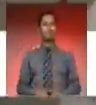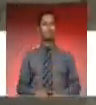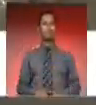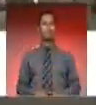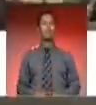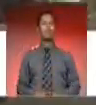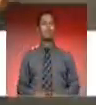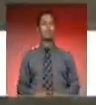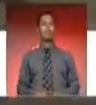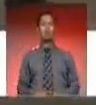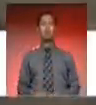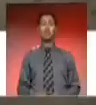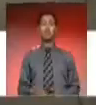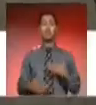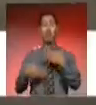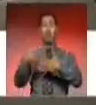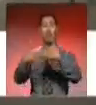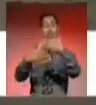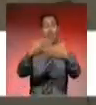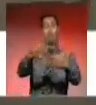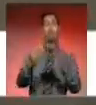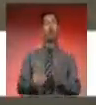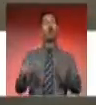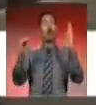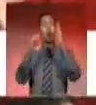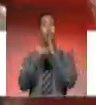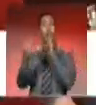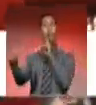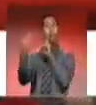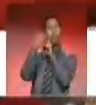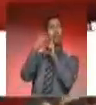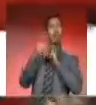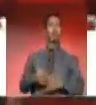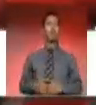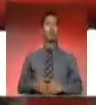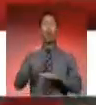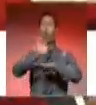Unos pasos más adelante, nos dirigió nuevamente un mensaje.